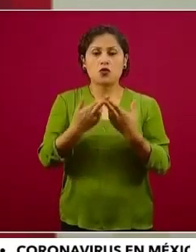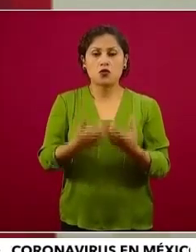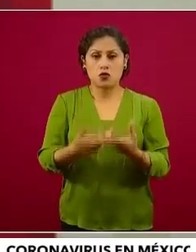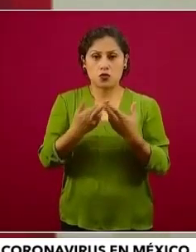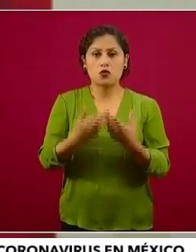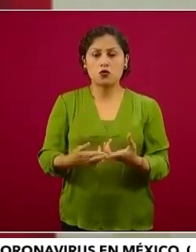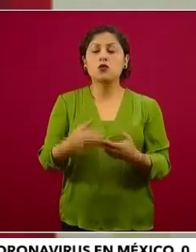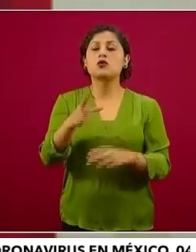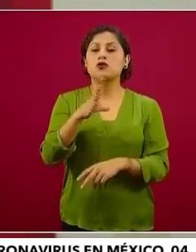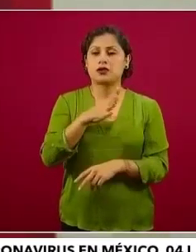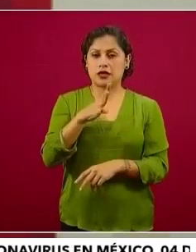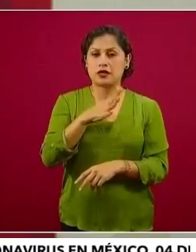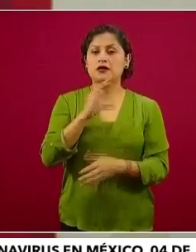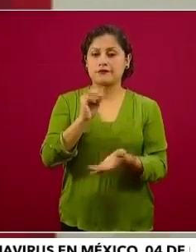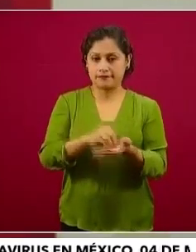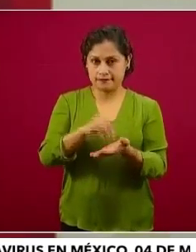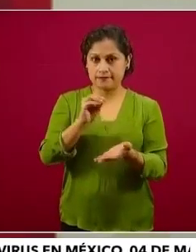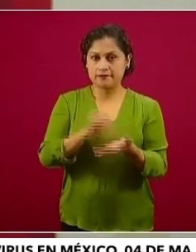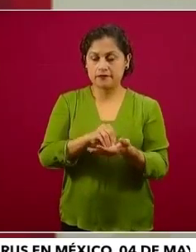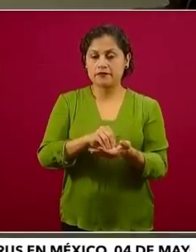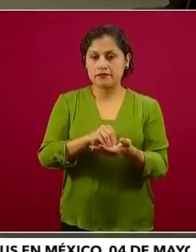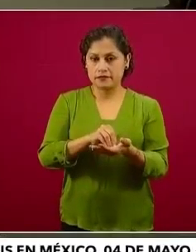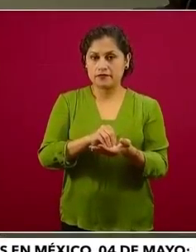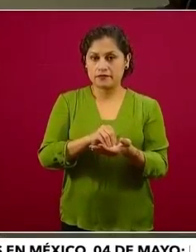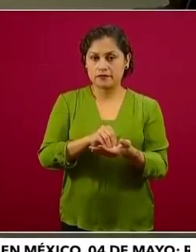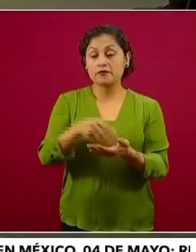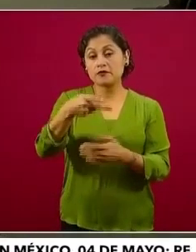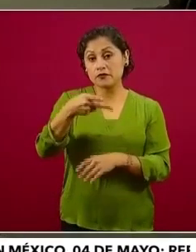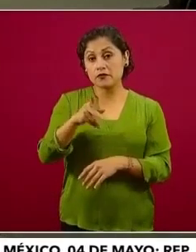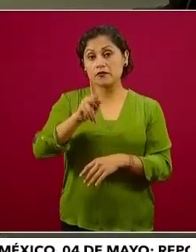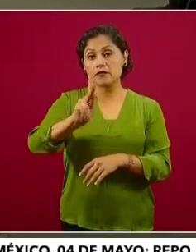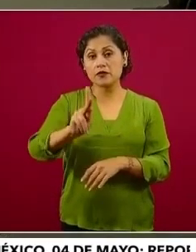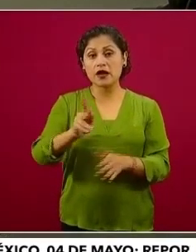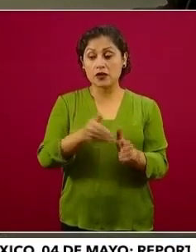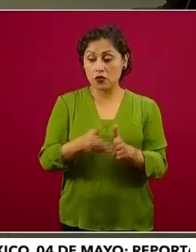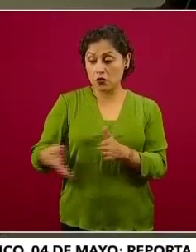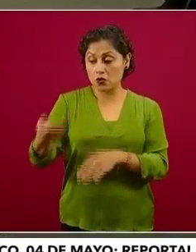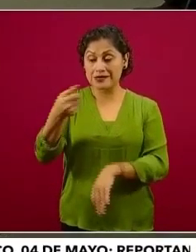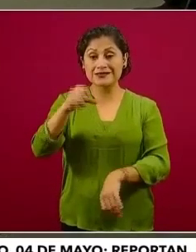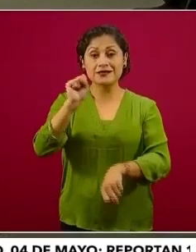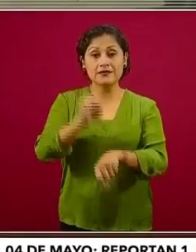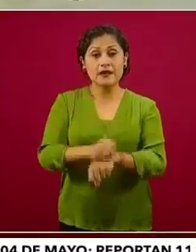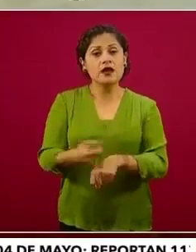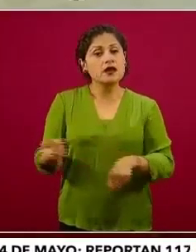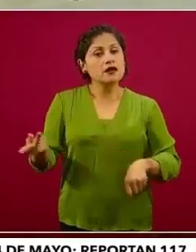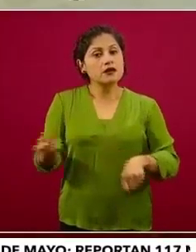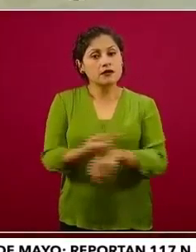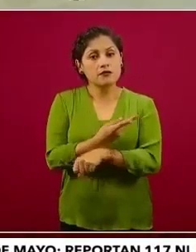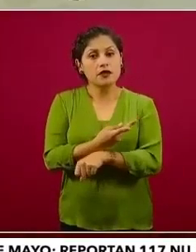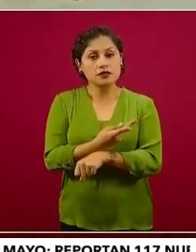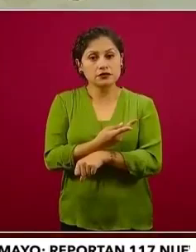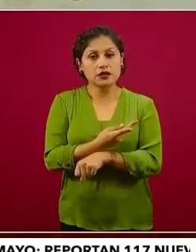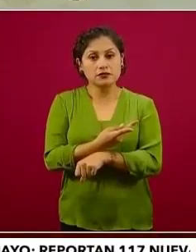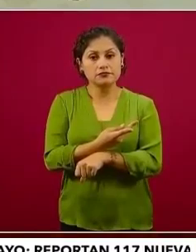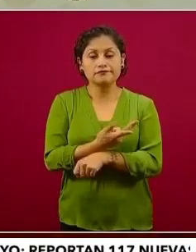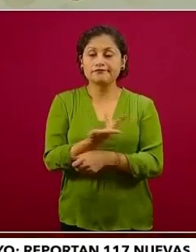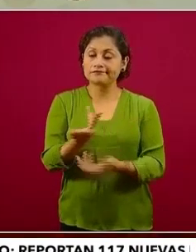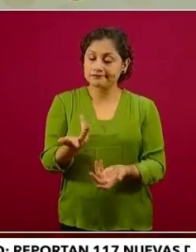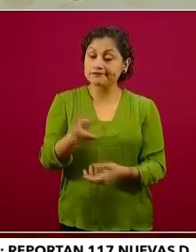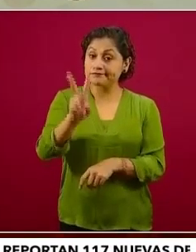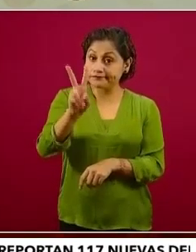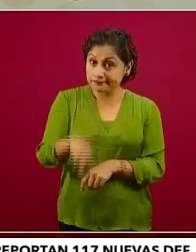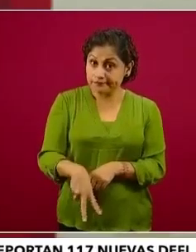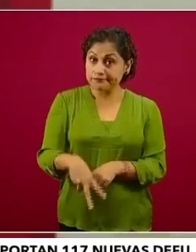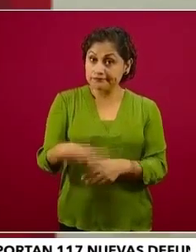reserva. Entonces, ¿qué va a pasar en las siguientes semanas? Que se va a seguir presentando este patrón de gran cantidad de